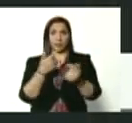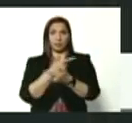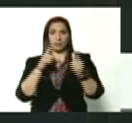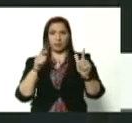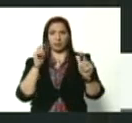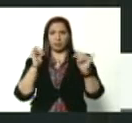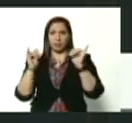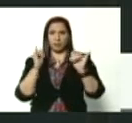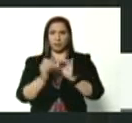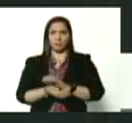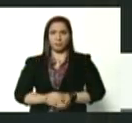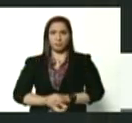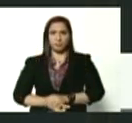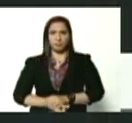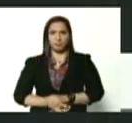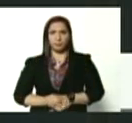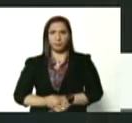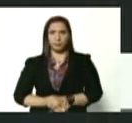celebran